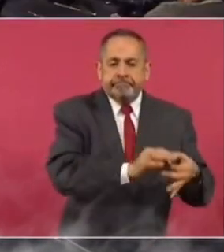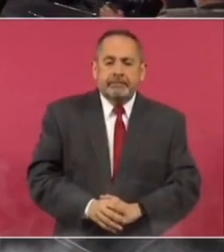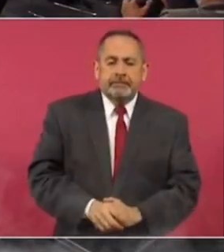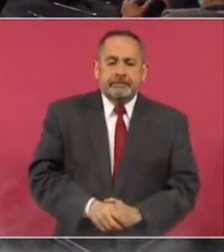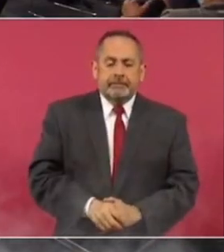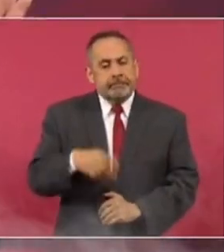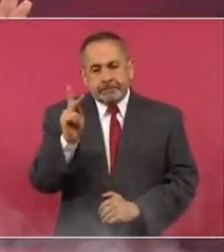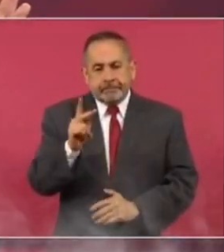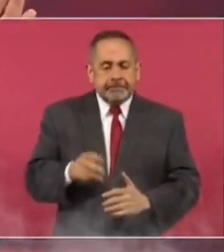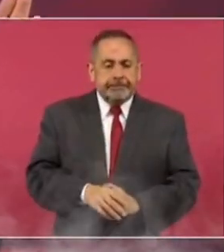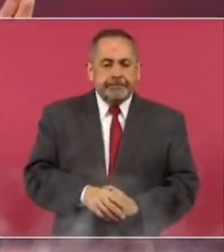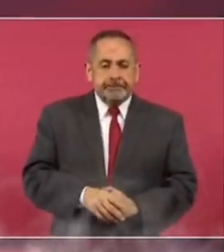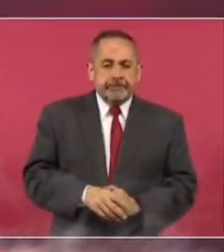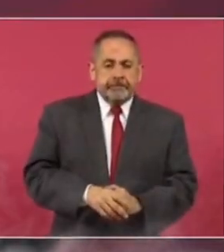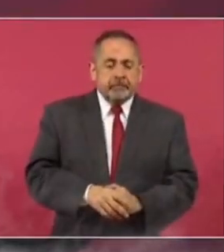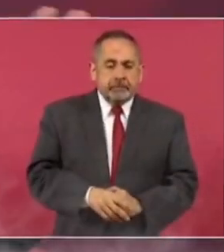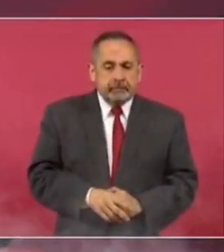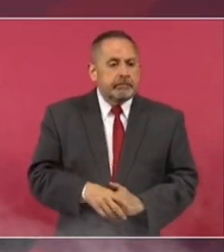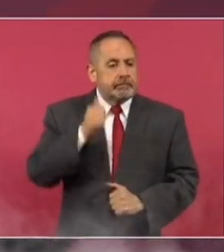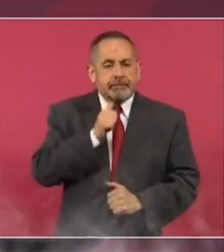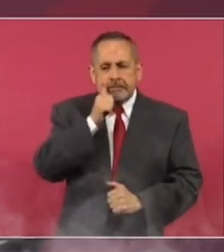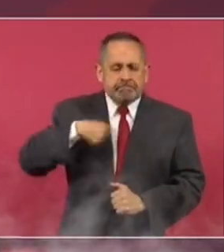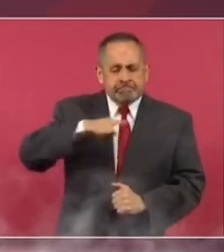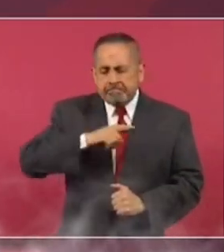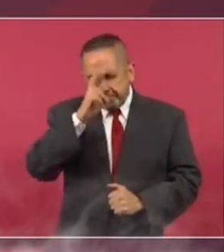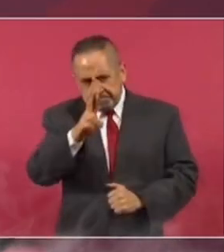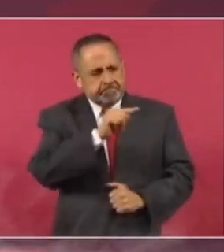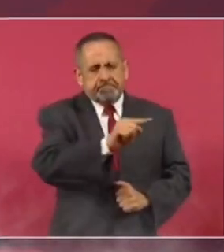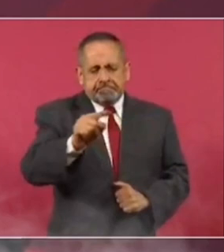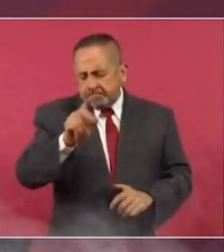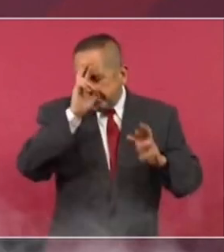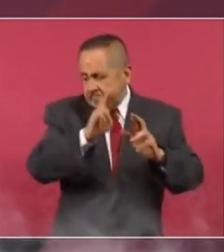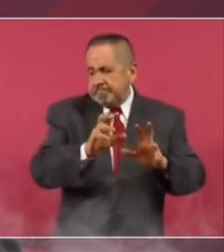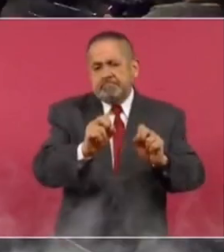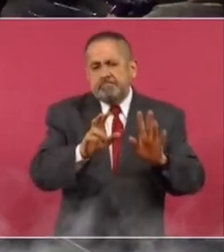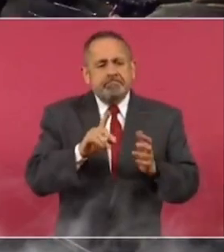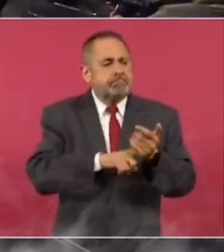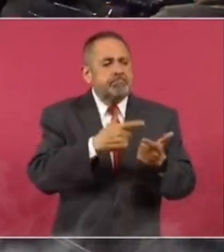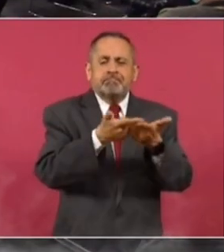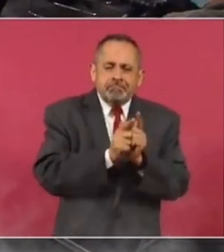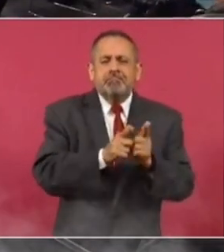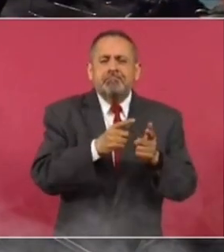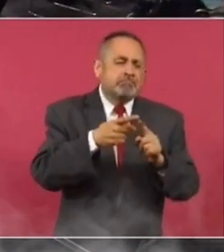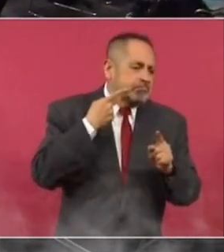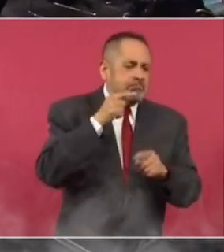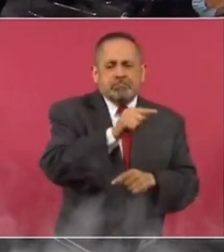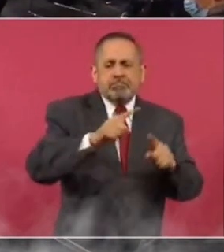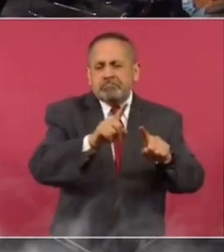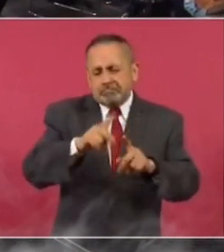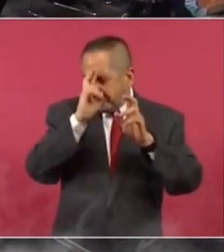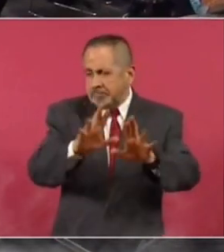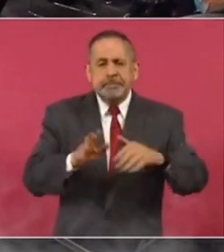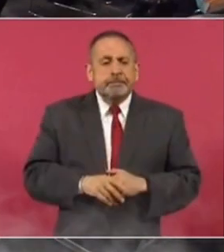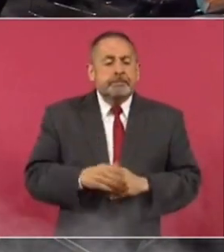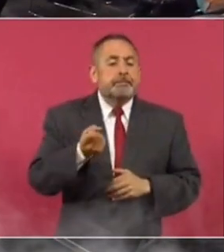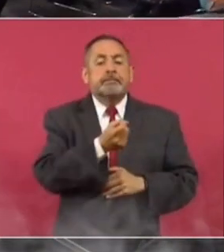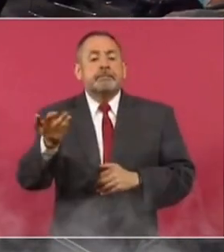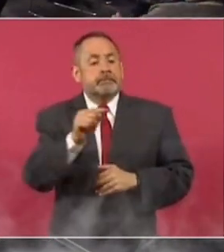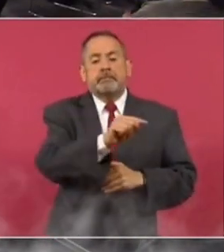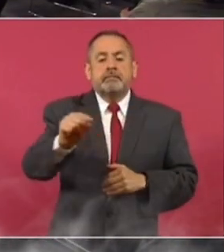enfrentamos. Sin embargo, siempre hemos sido respetuosos de todas las expresiones. Habían quienes